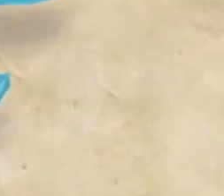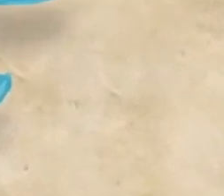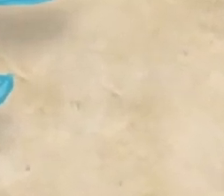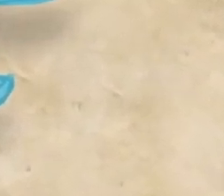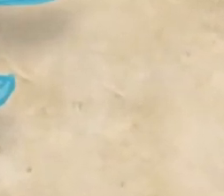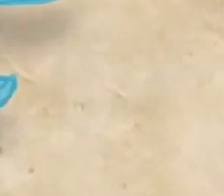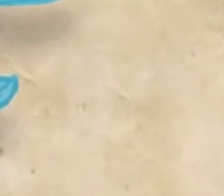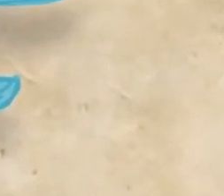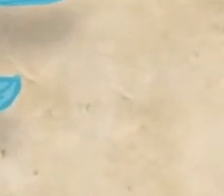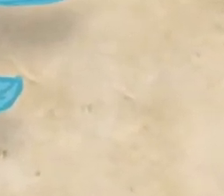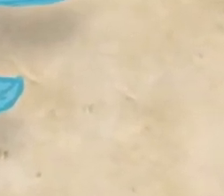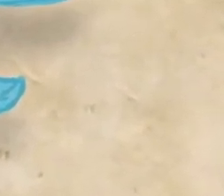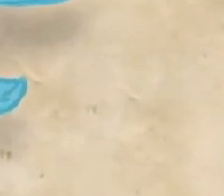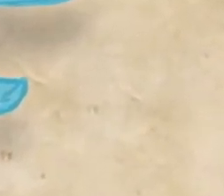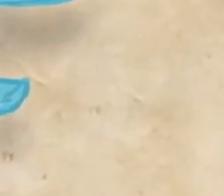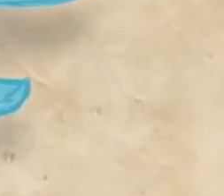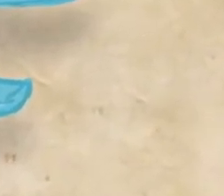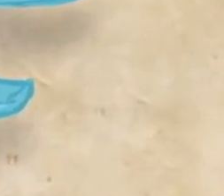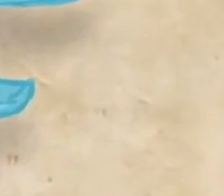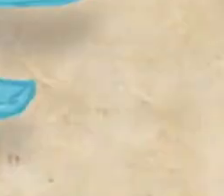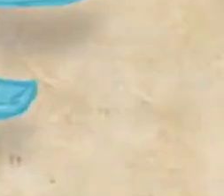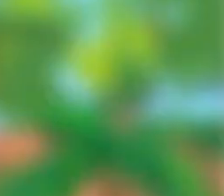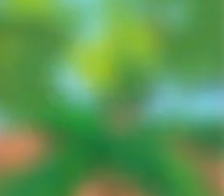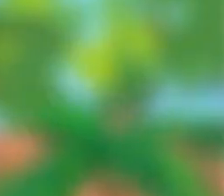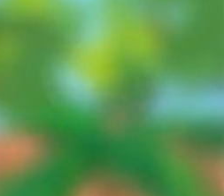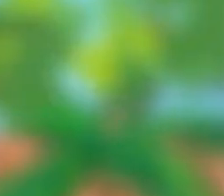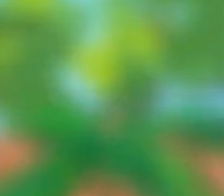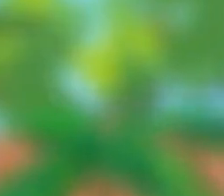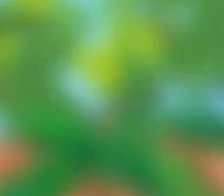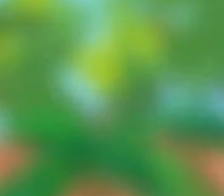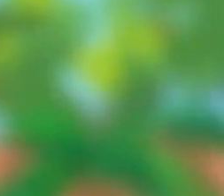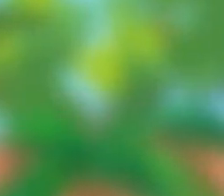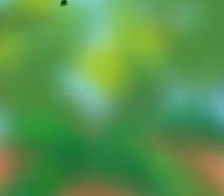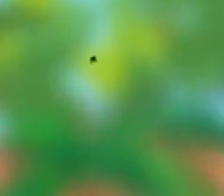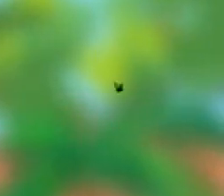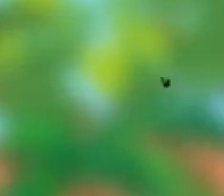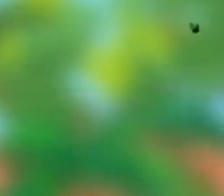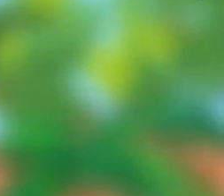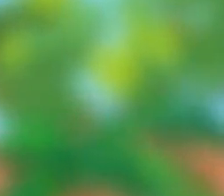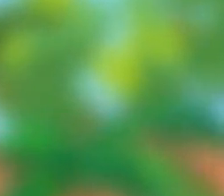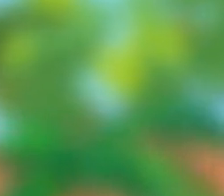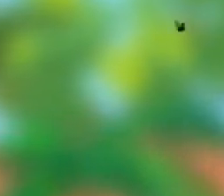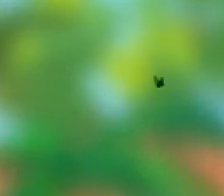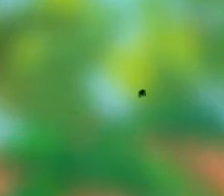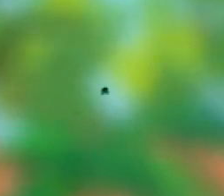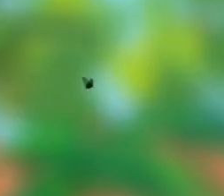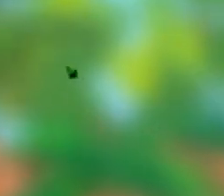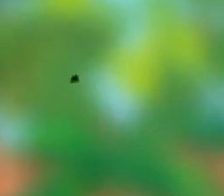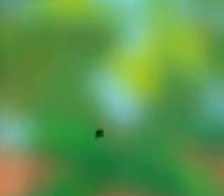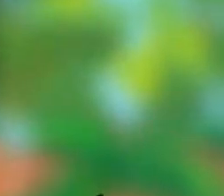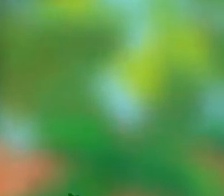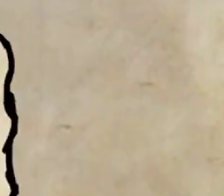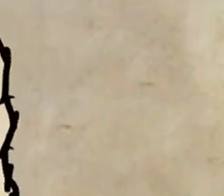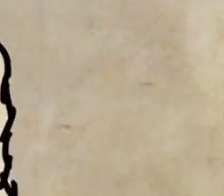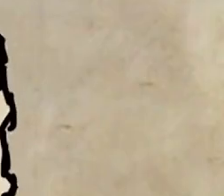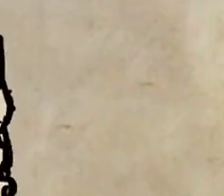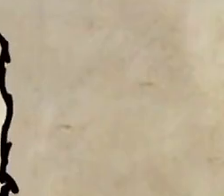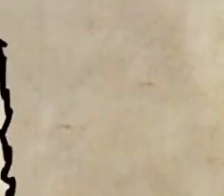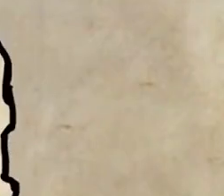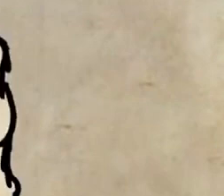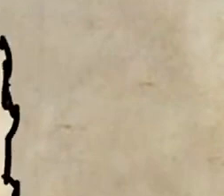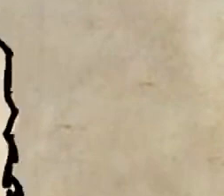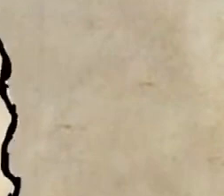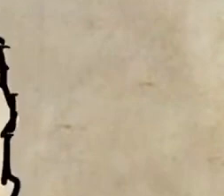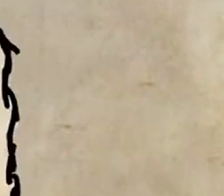fuera. Y entonces cuando yo vi que la cosa estaba como muy temerosa que llegara la policía, ahí sí